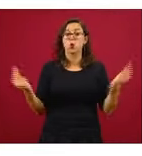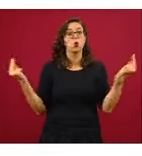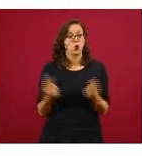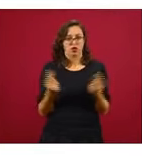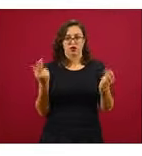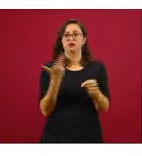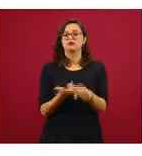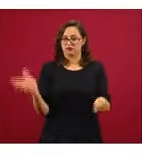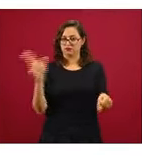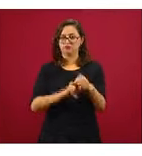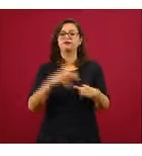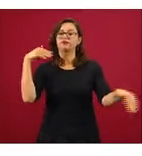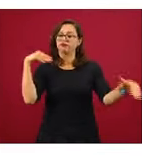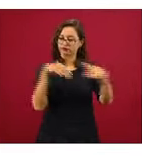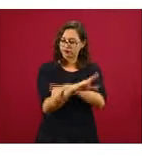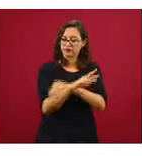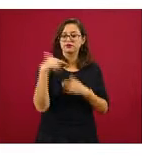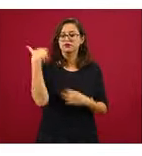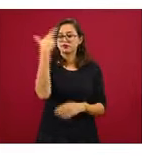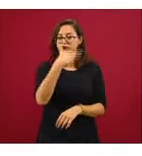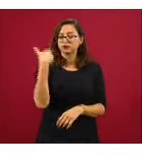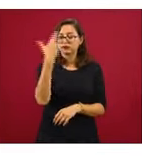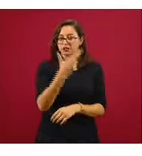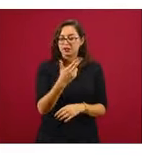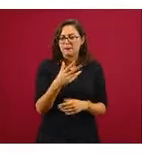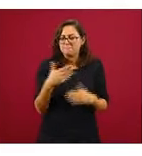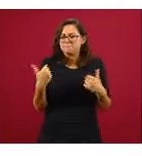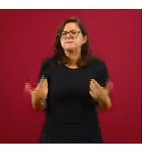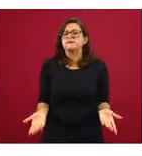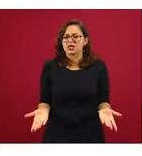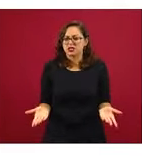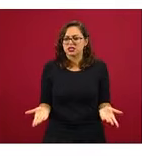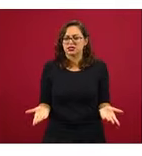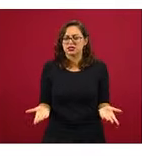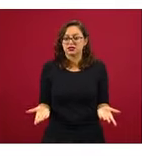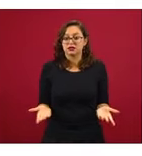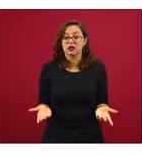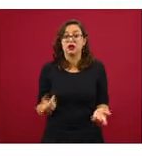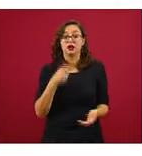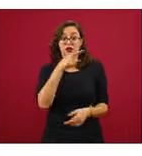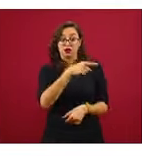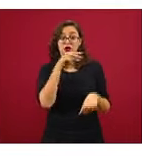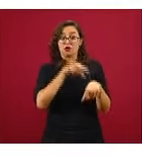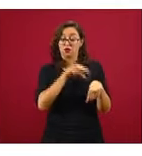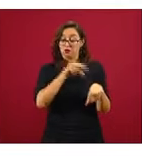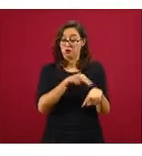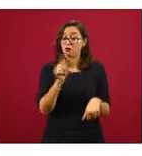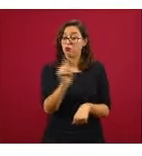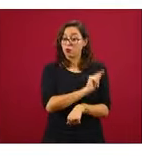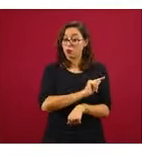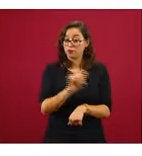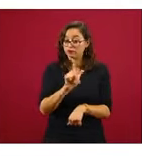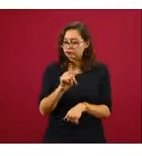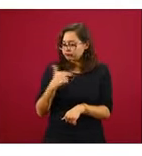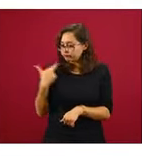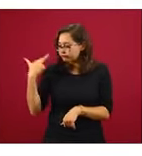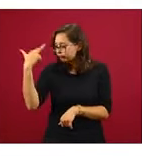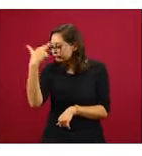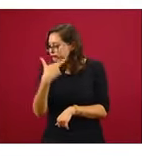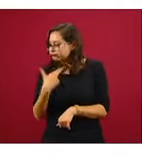revisarse, hay que atender su salud. ¿Por qué? Para que la persona profesional de la salud que le esté